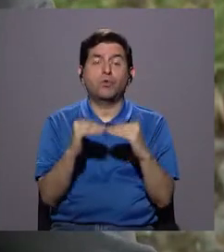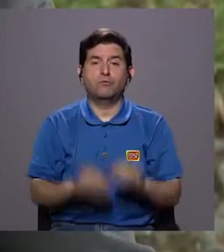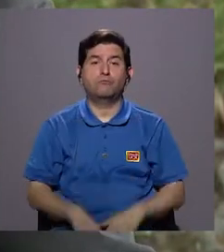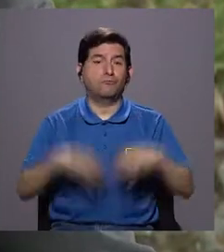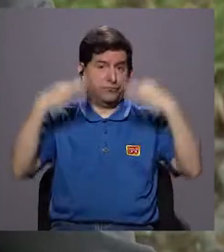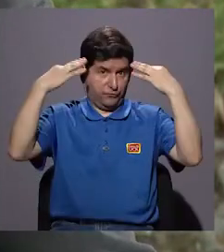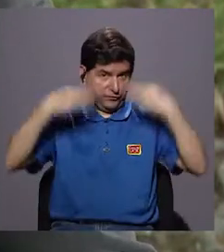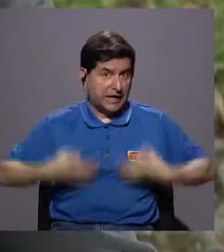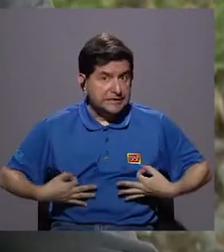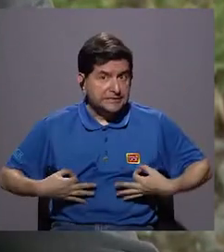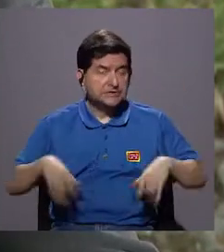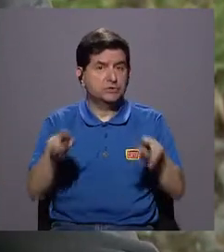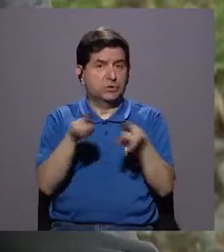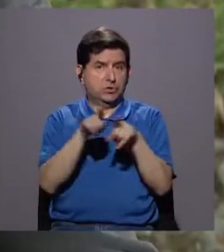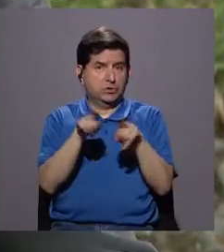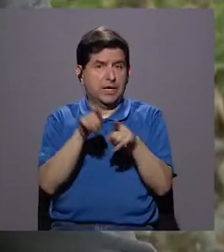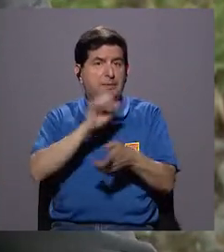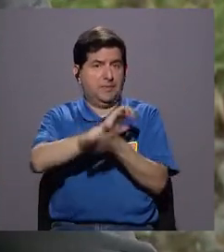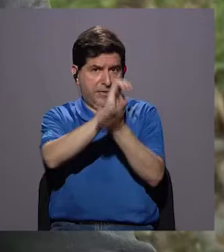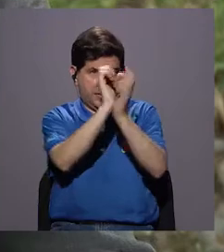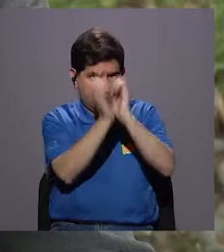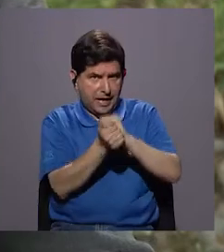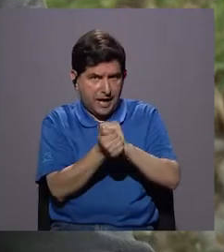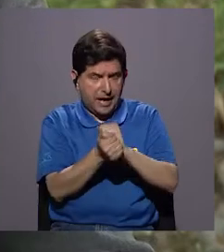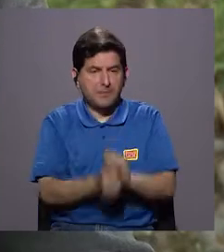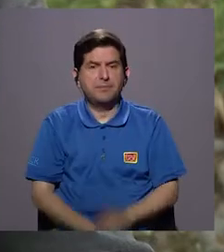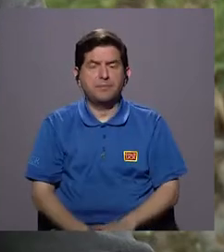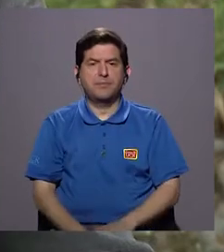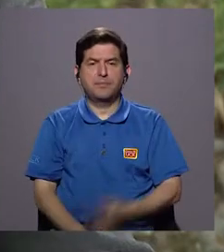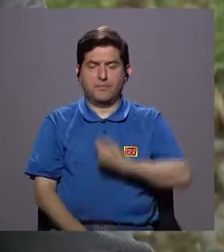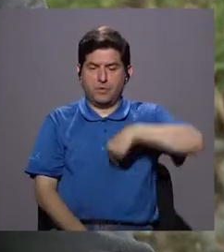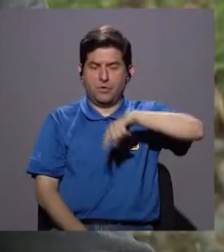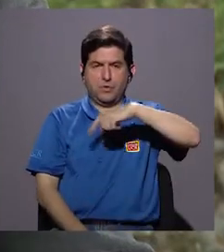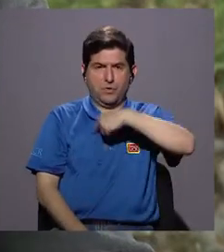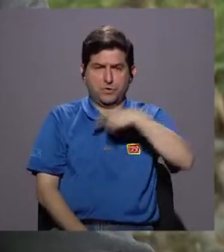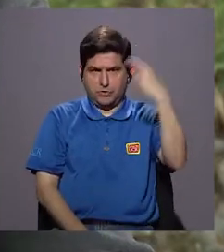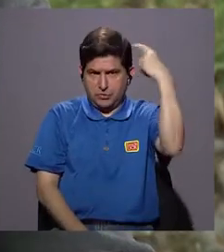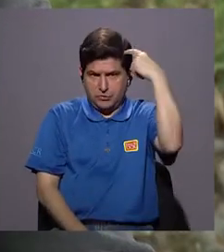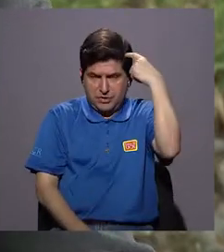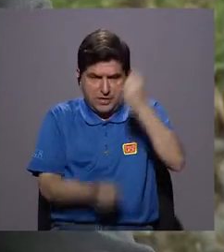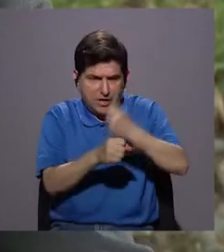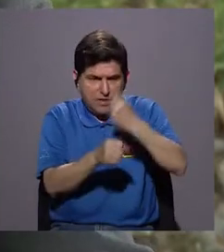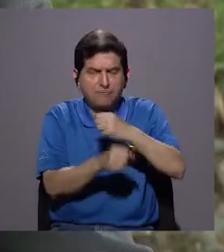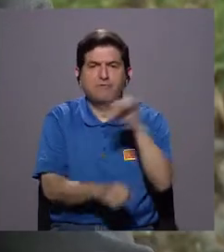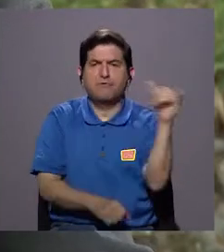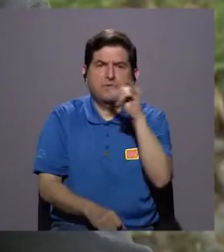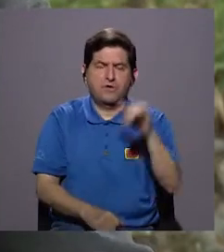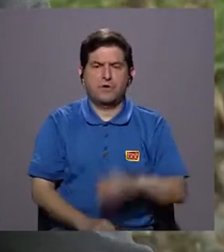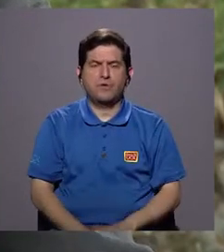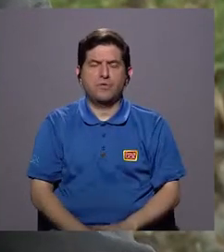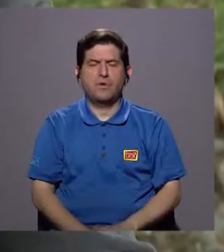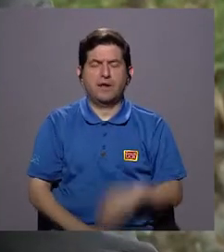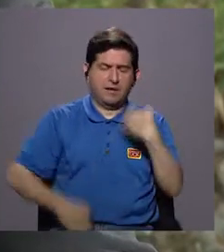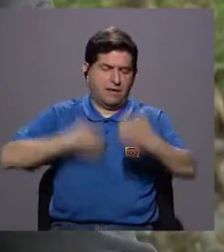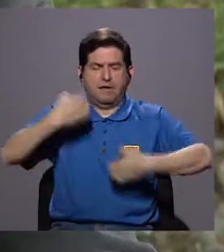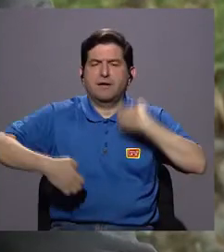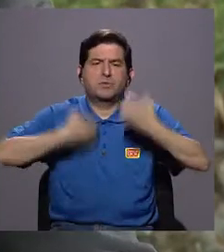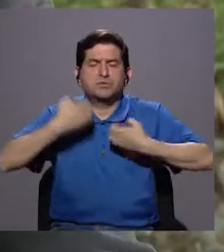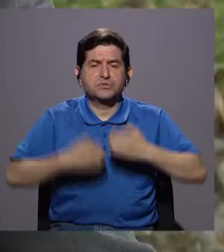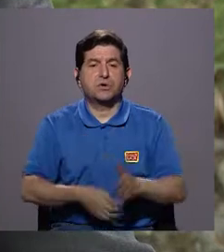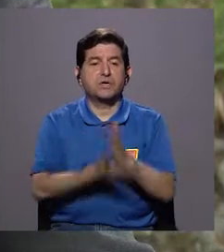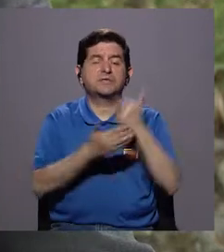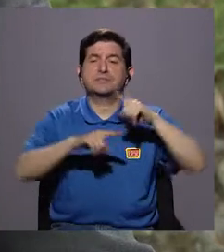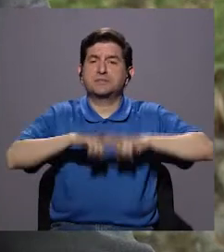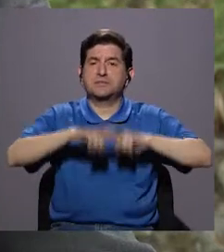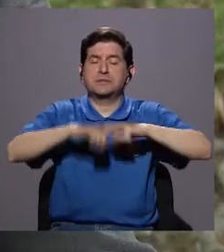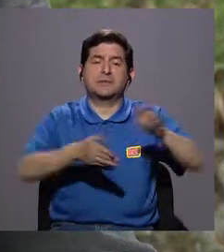nivel físico, también hay cambios a nivel en la forma en la que trabaja nuestro cerebro, cambios también en la esfera emocional. Hay muchos que van a